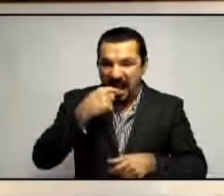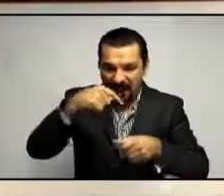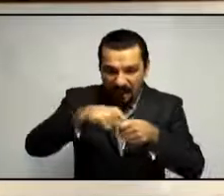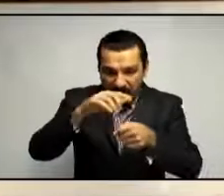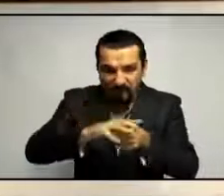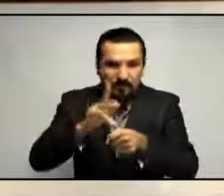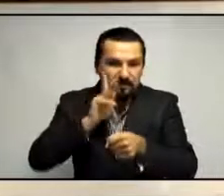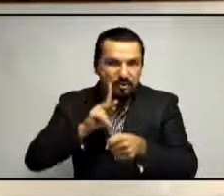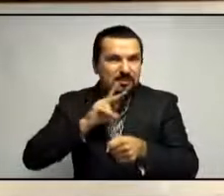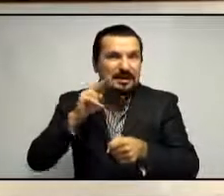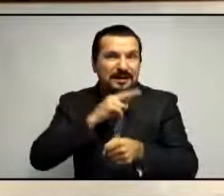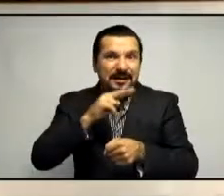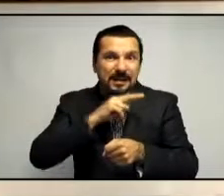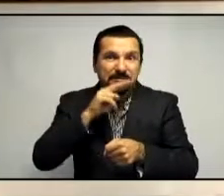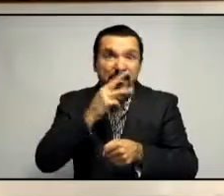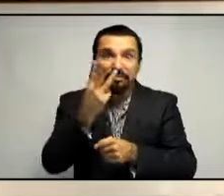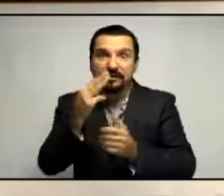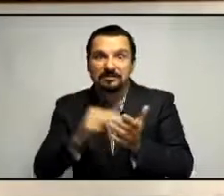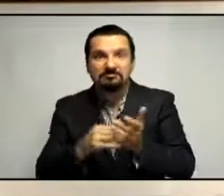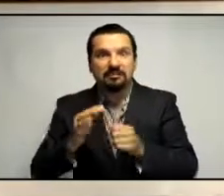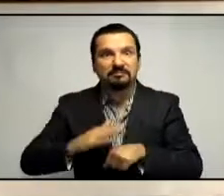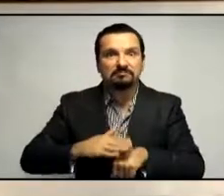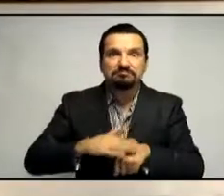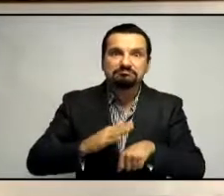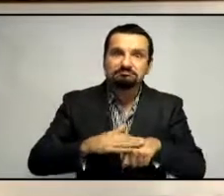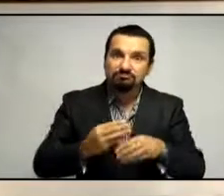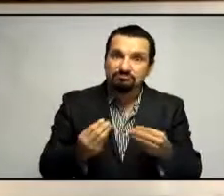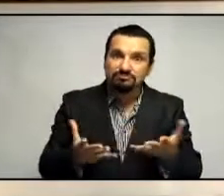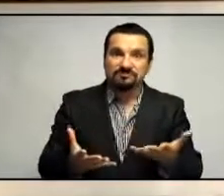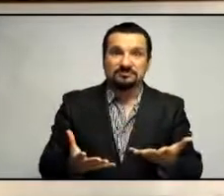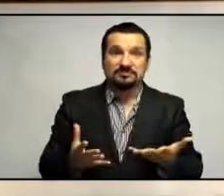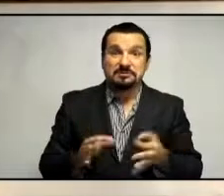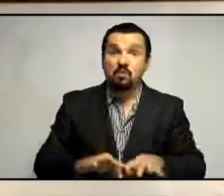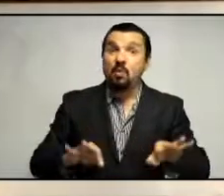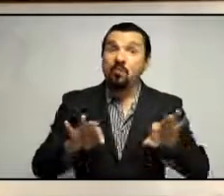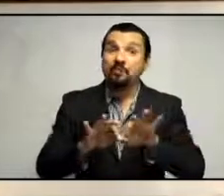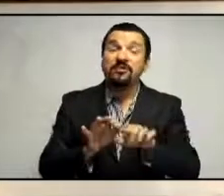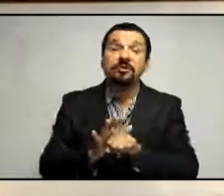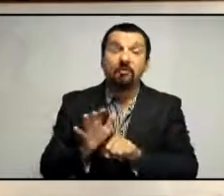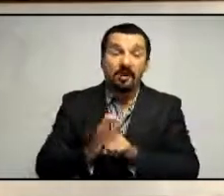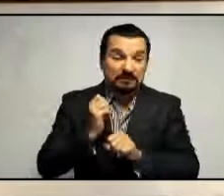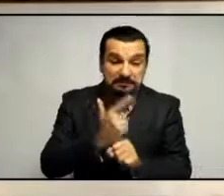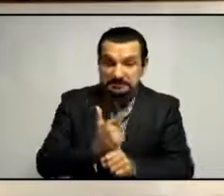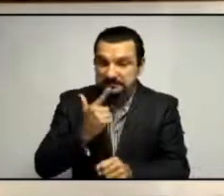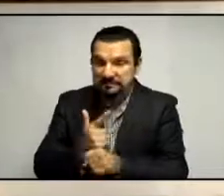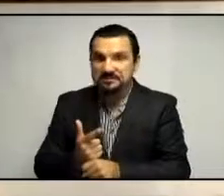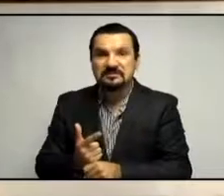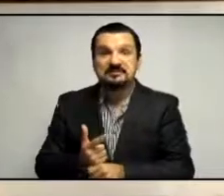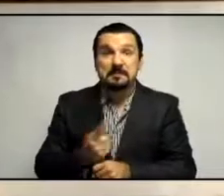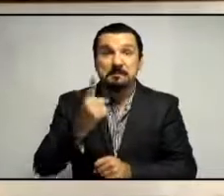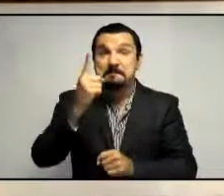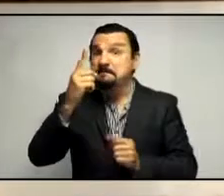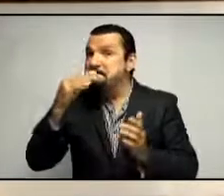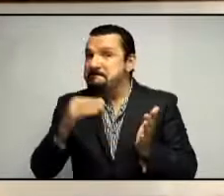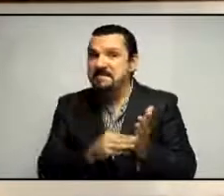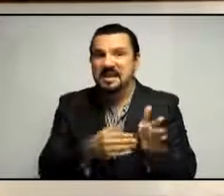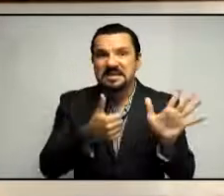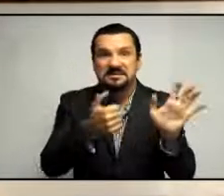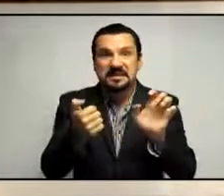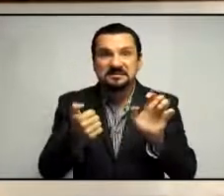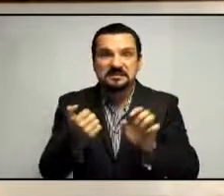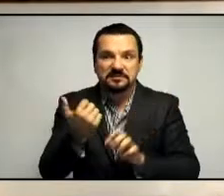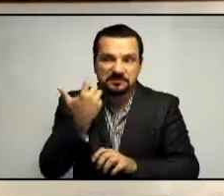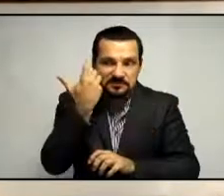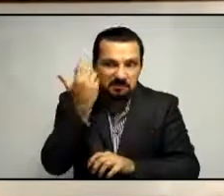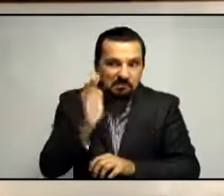3,000 pruebas rápidas. Y lo más importante de todo, se han detectado más de 1,600 sospechosos